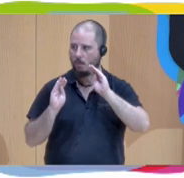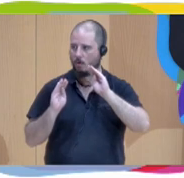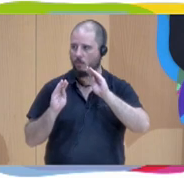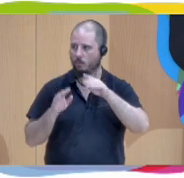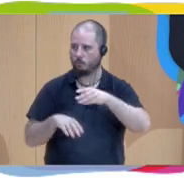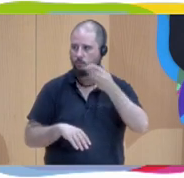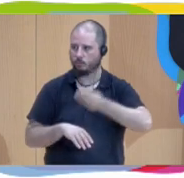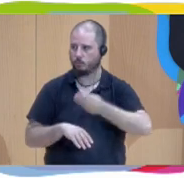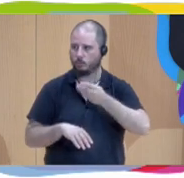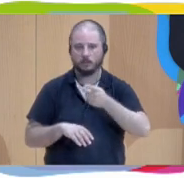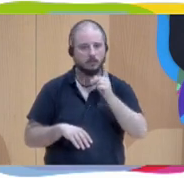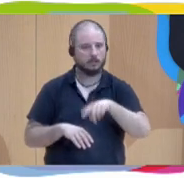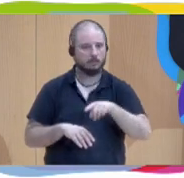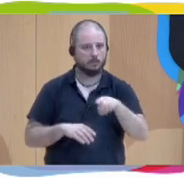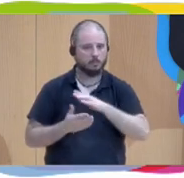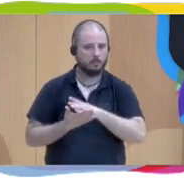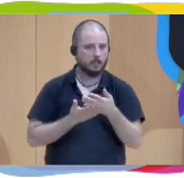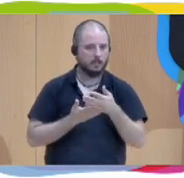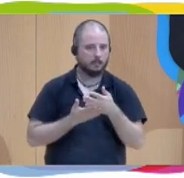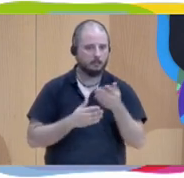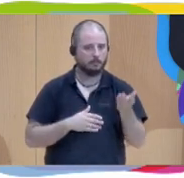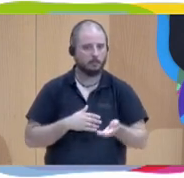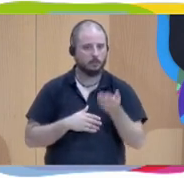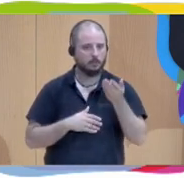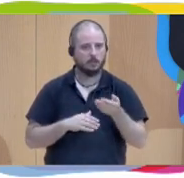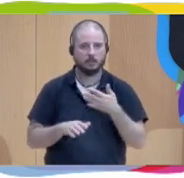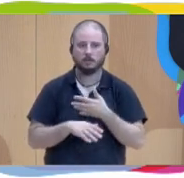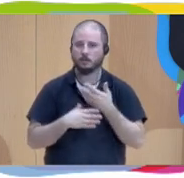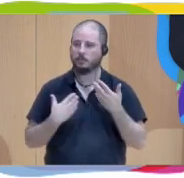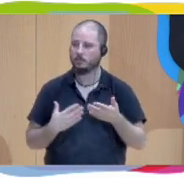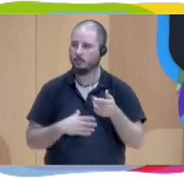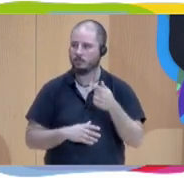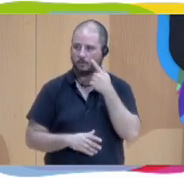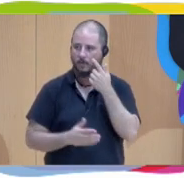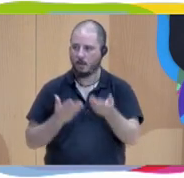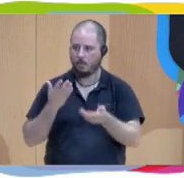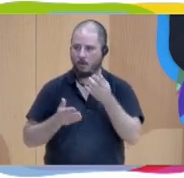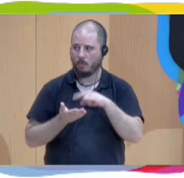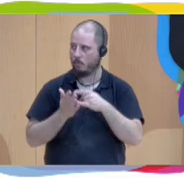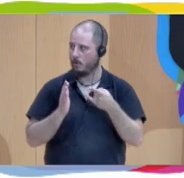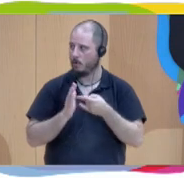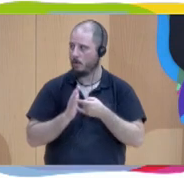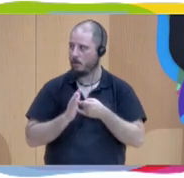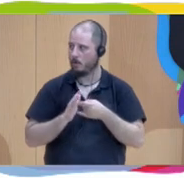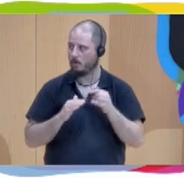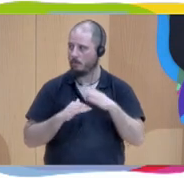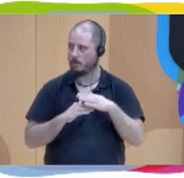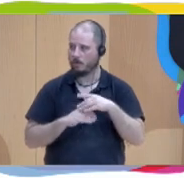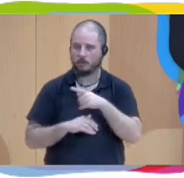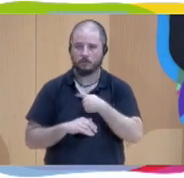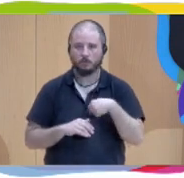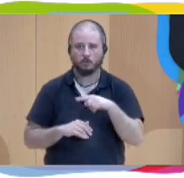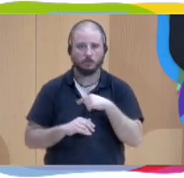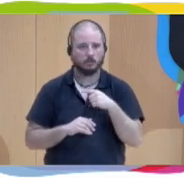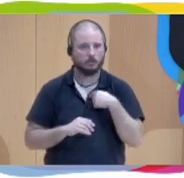y luego con una parte que también para nosotros era muy importante, que era la parte de la evaluación del proyecto. Que para nosotros, bueno, el